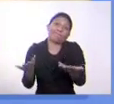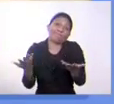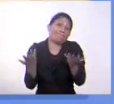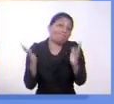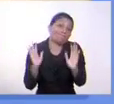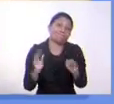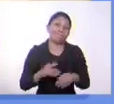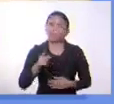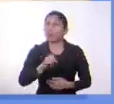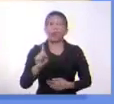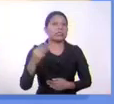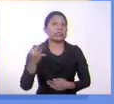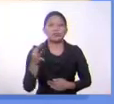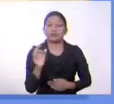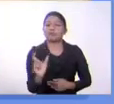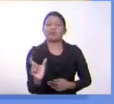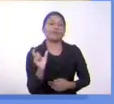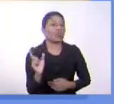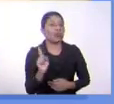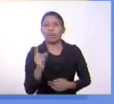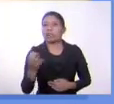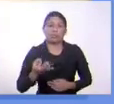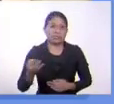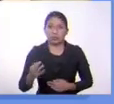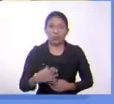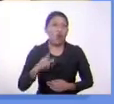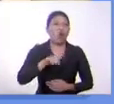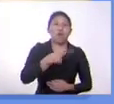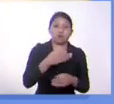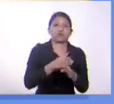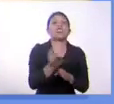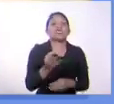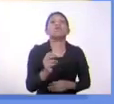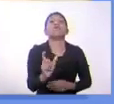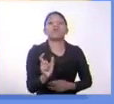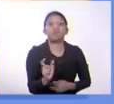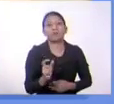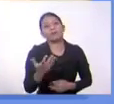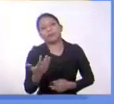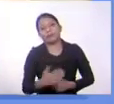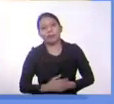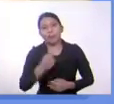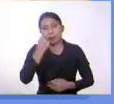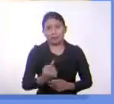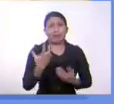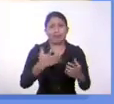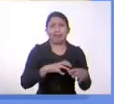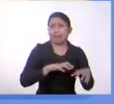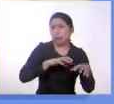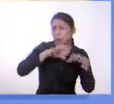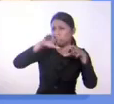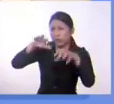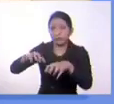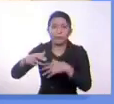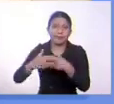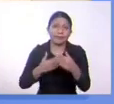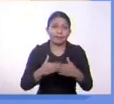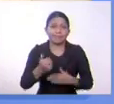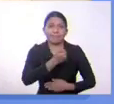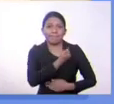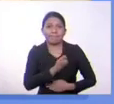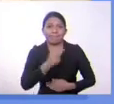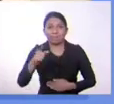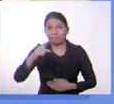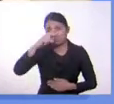requieren demasiado control de parte del Estado, y entonces la gente termina, por eso la gran mayoría de nuestra gente, nuestros salvadoreños que